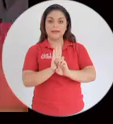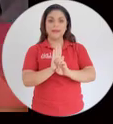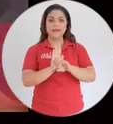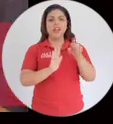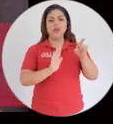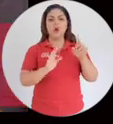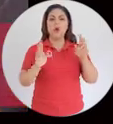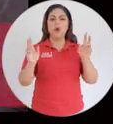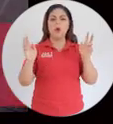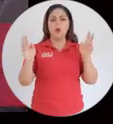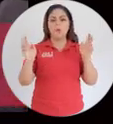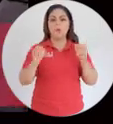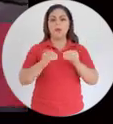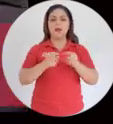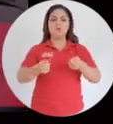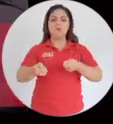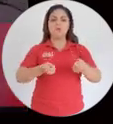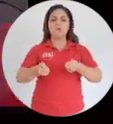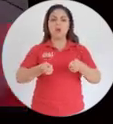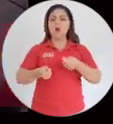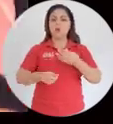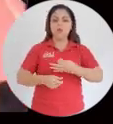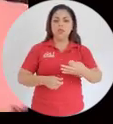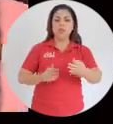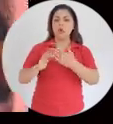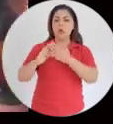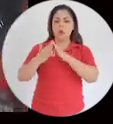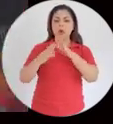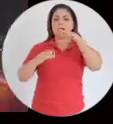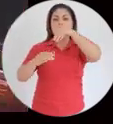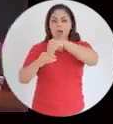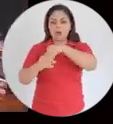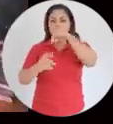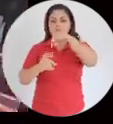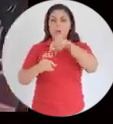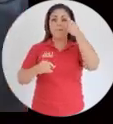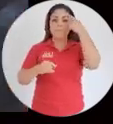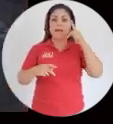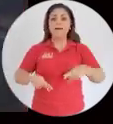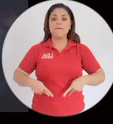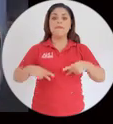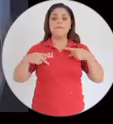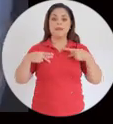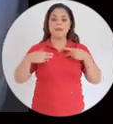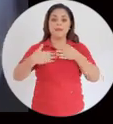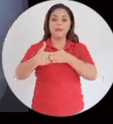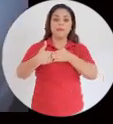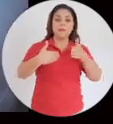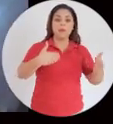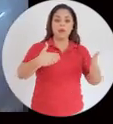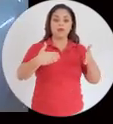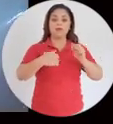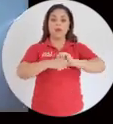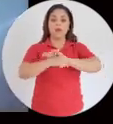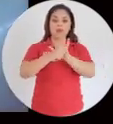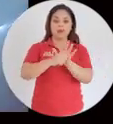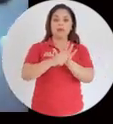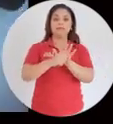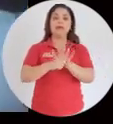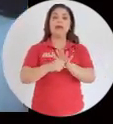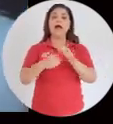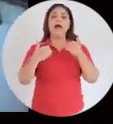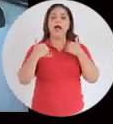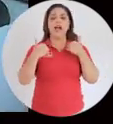gobernanza más cotidiano y de cómo funcionan las comunidades para sobrevivir post pandemia,